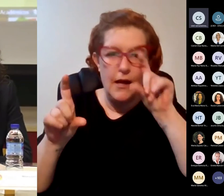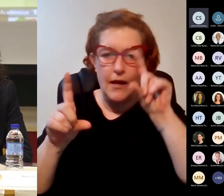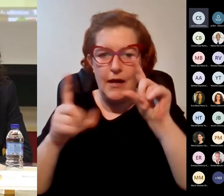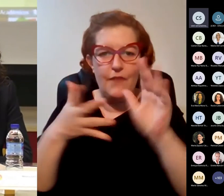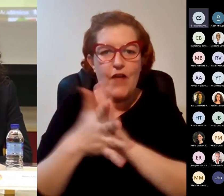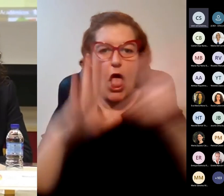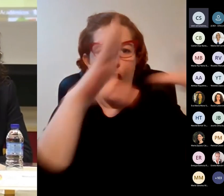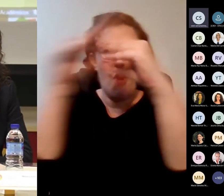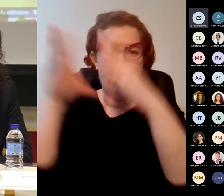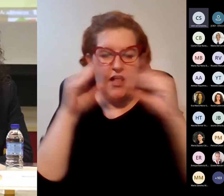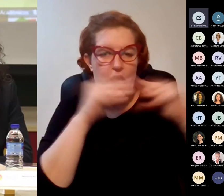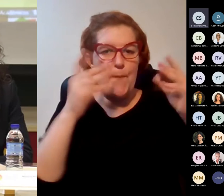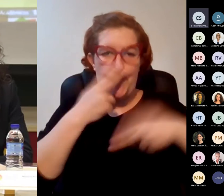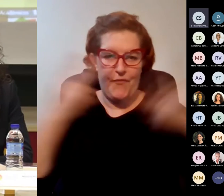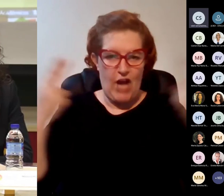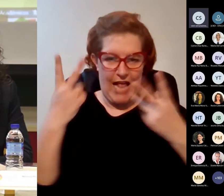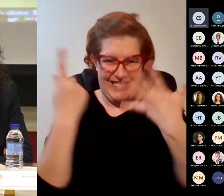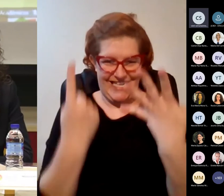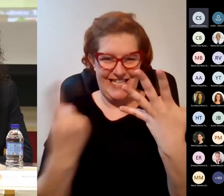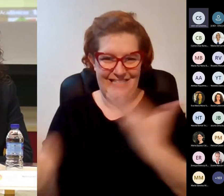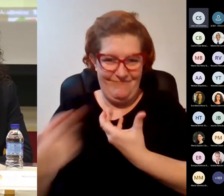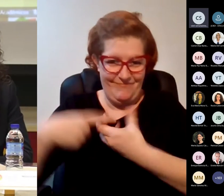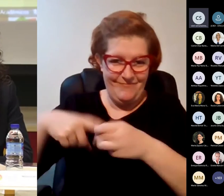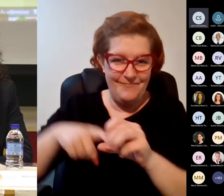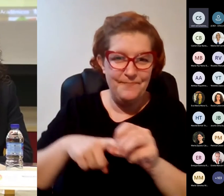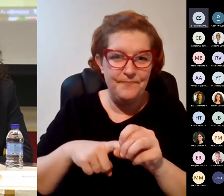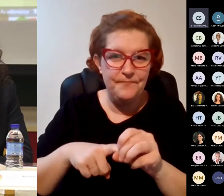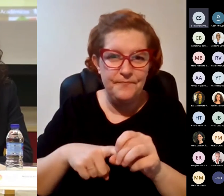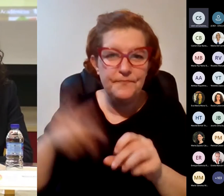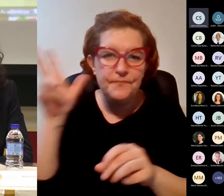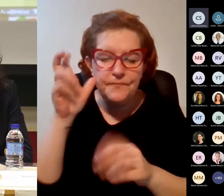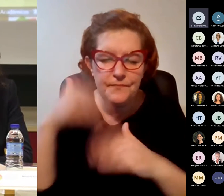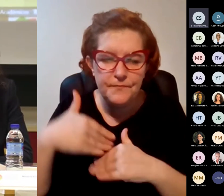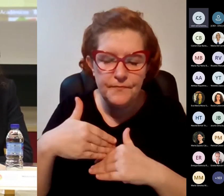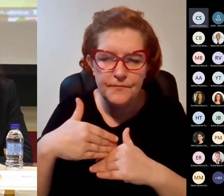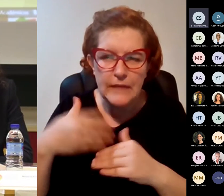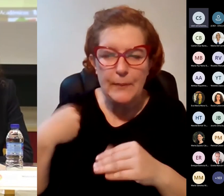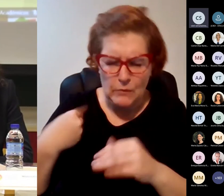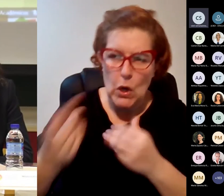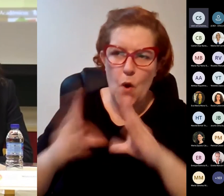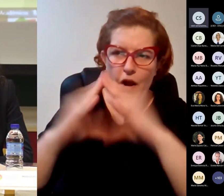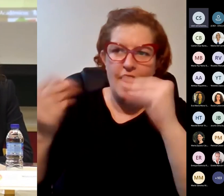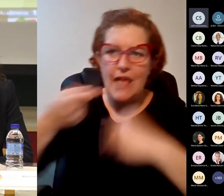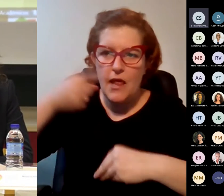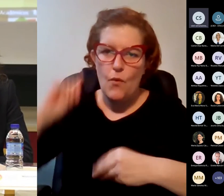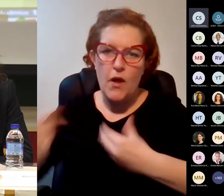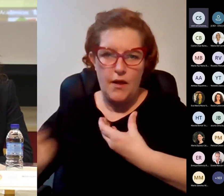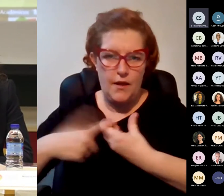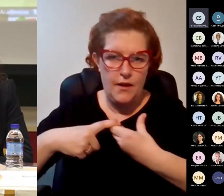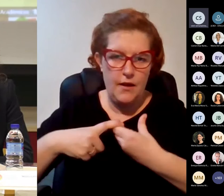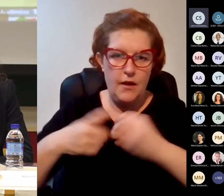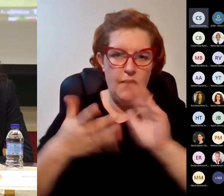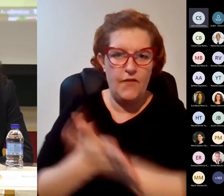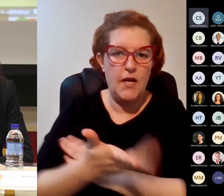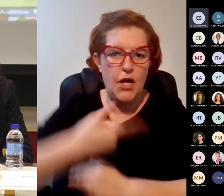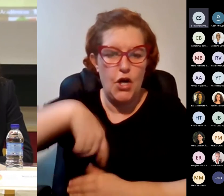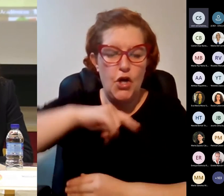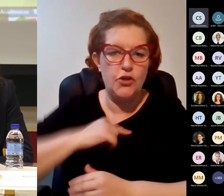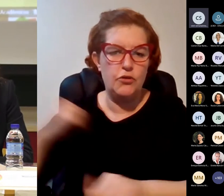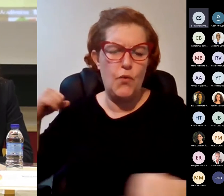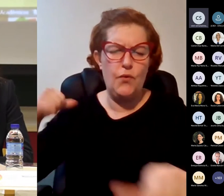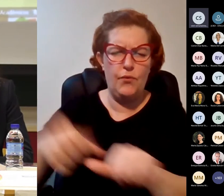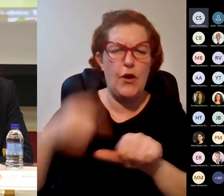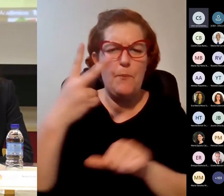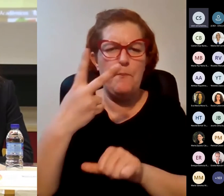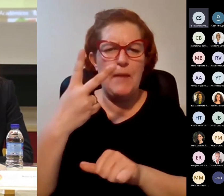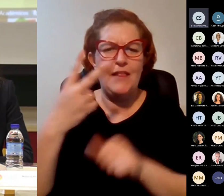universidades públicas entre ellas carlos hemos tratado de la compañía de las universidades en los últimos 26 años